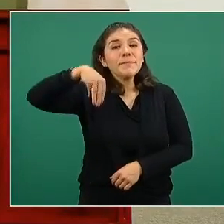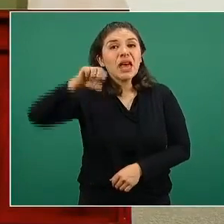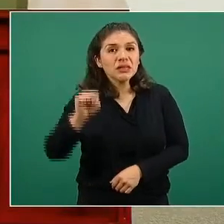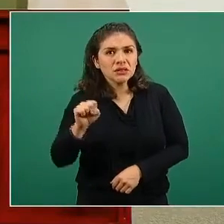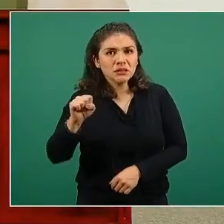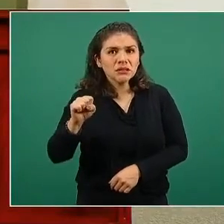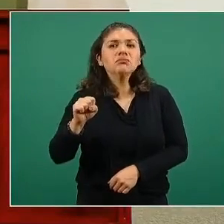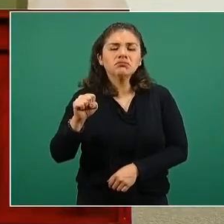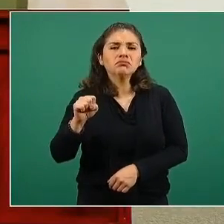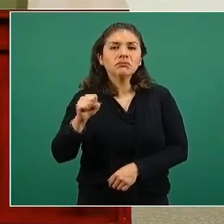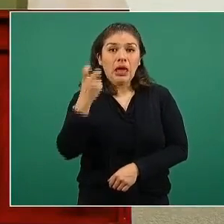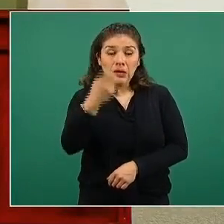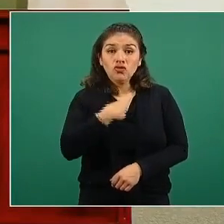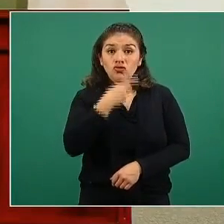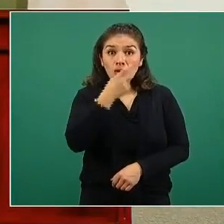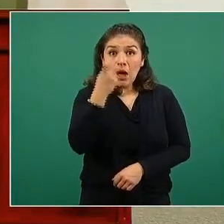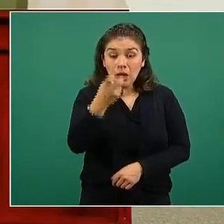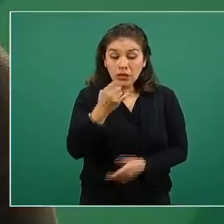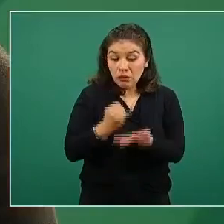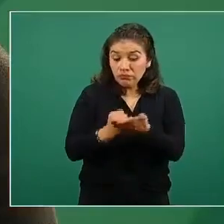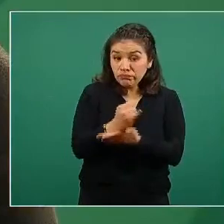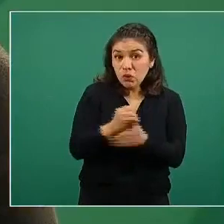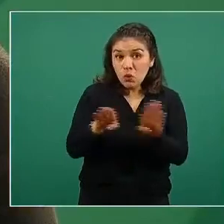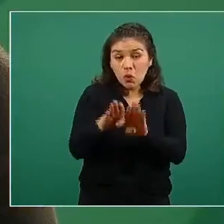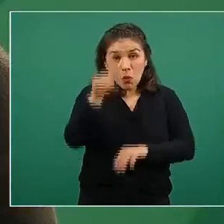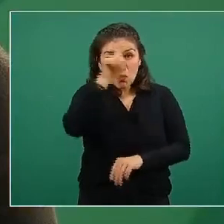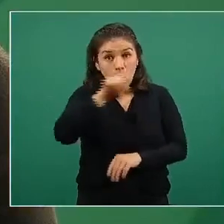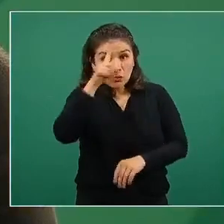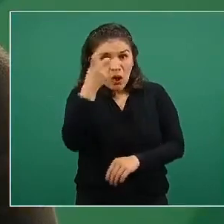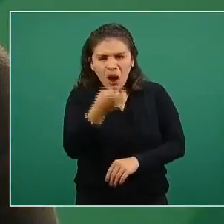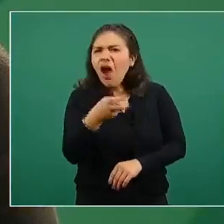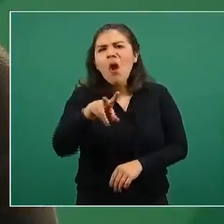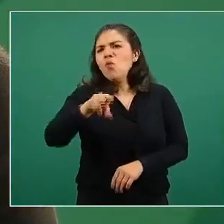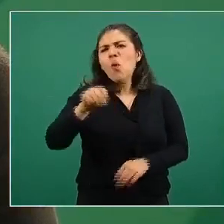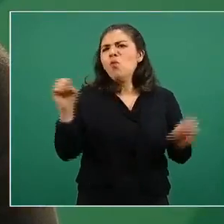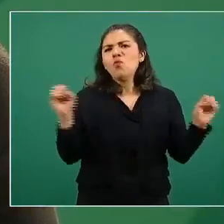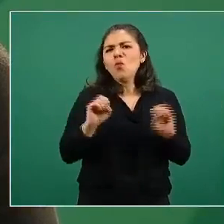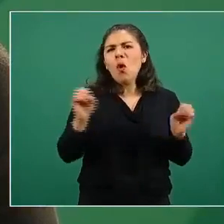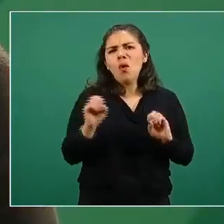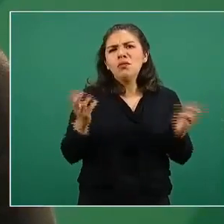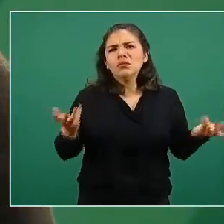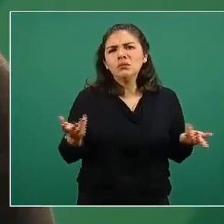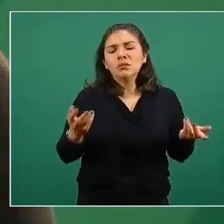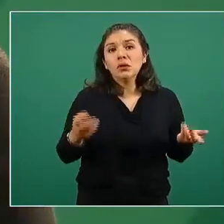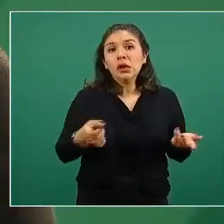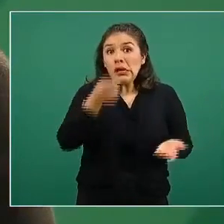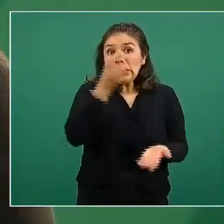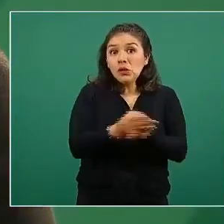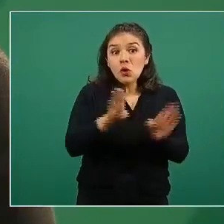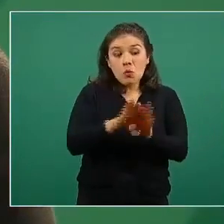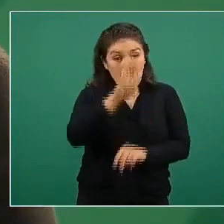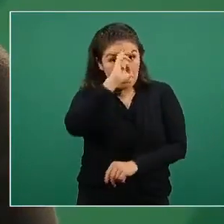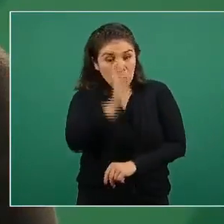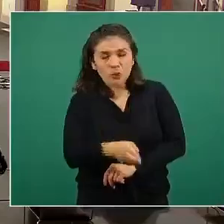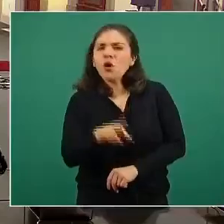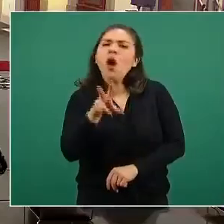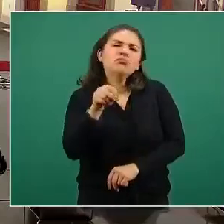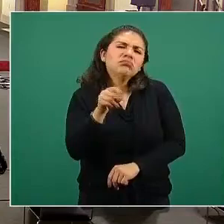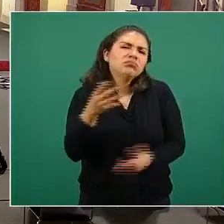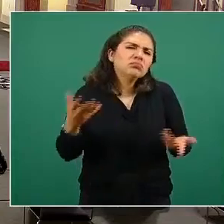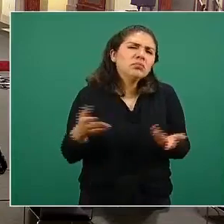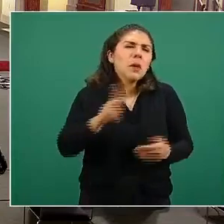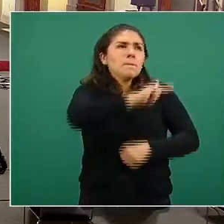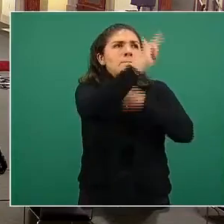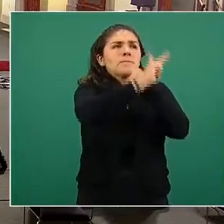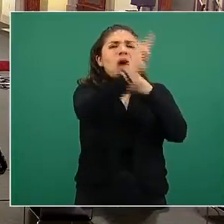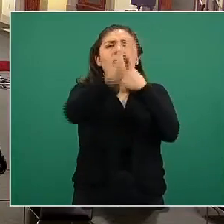Salud. De hecho, comentar que esta no es una de las recomendaciones. Lógicamente, tampoco es una prohibición. Me refiero a que